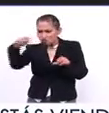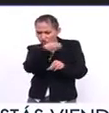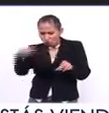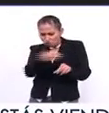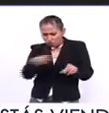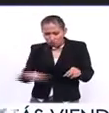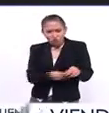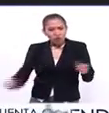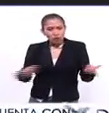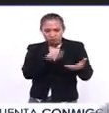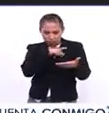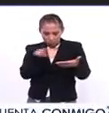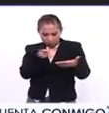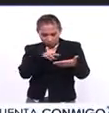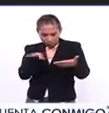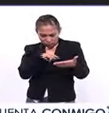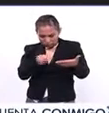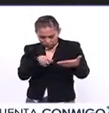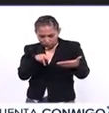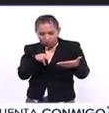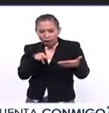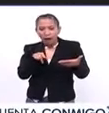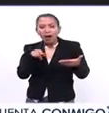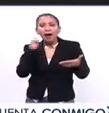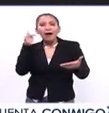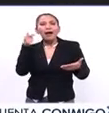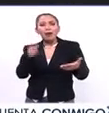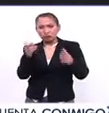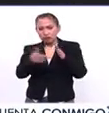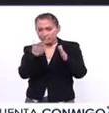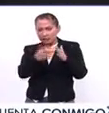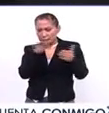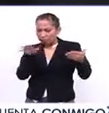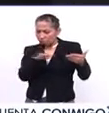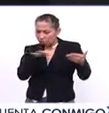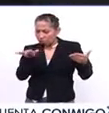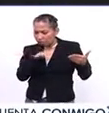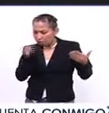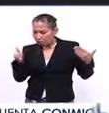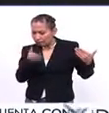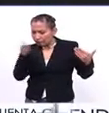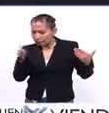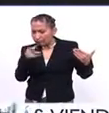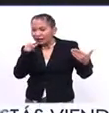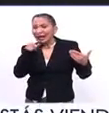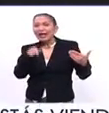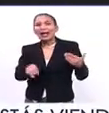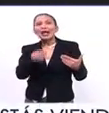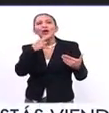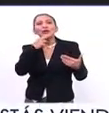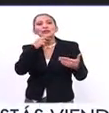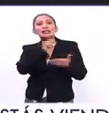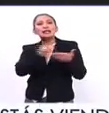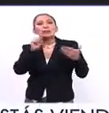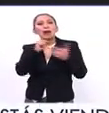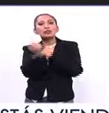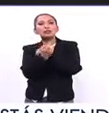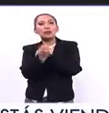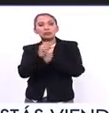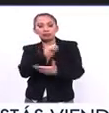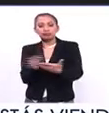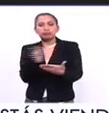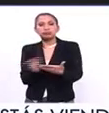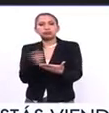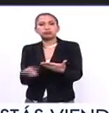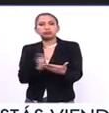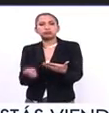corrido, y me di cuenta después como de leer muchos de esos textos seguidos, es que sí utilizaba la escritura automática, que